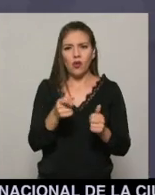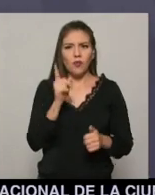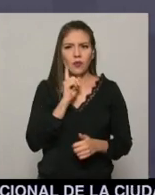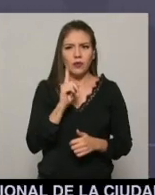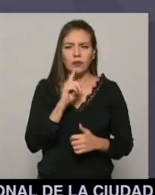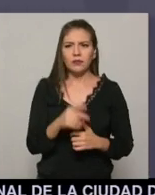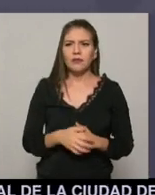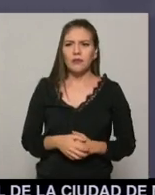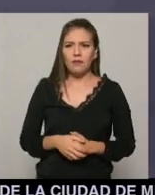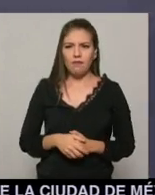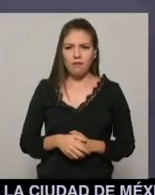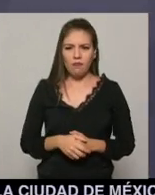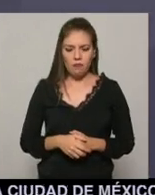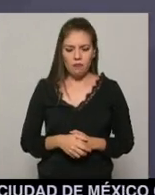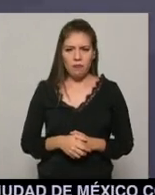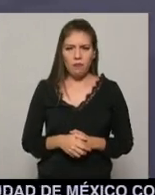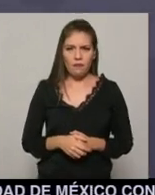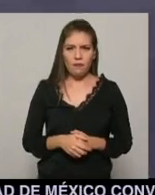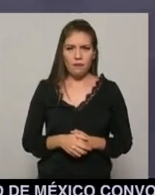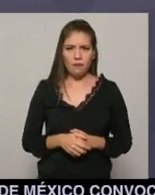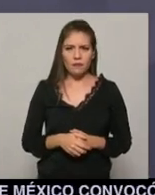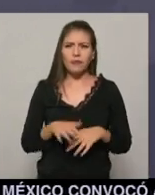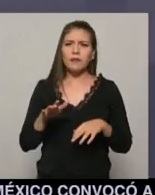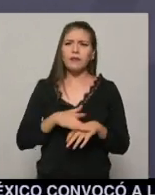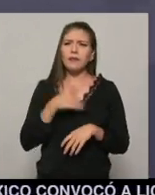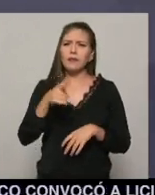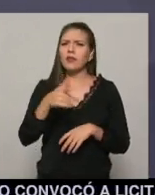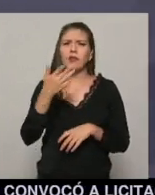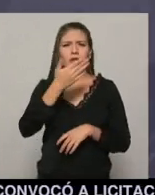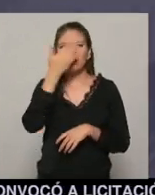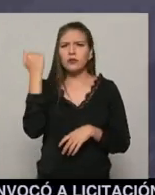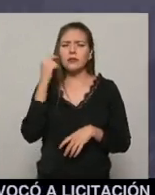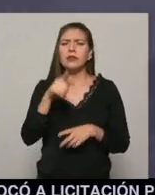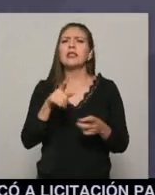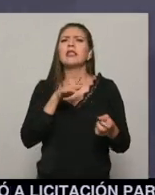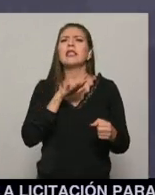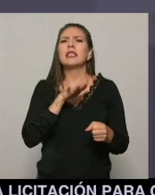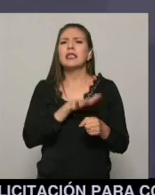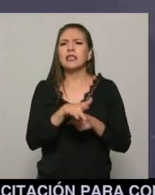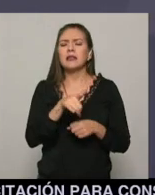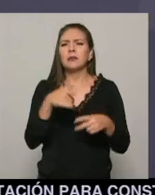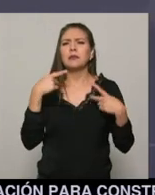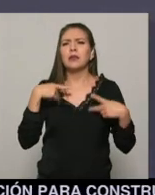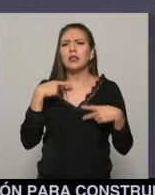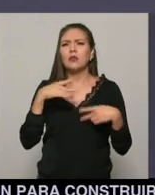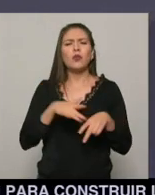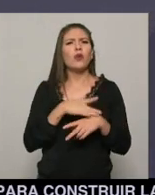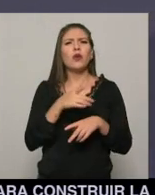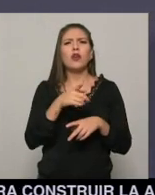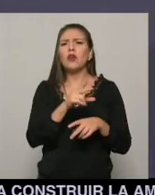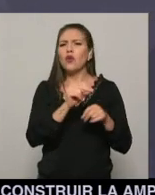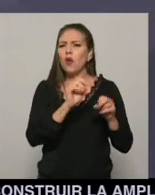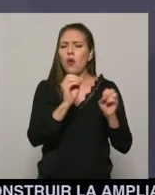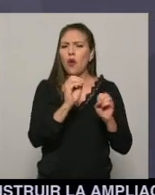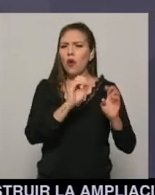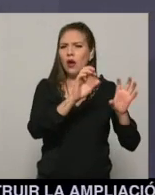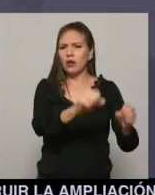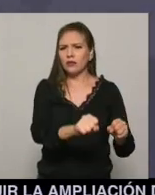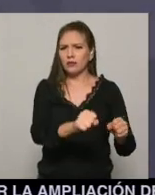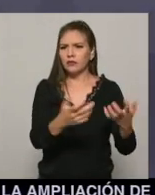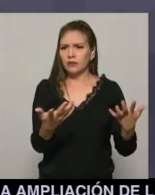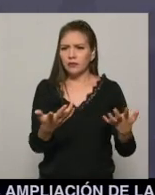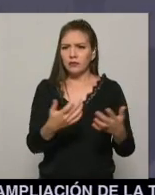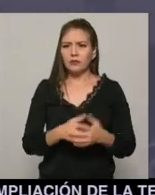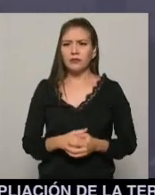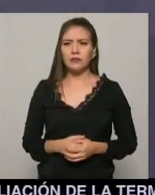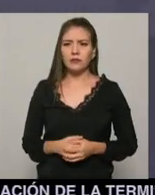así? ¿Por qué no se sabe quiénes son? ¿Por qué están acuartelados nada más? ¿Por qué no están detenidos? El tema es que ahí entra el